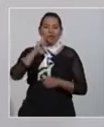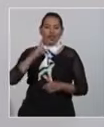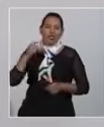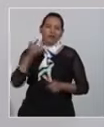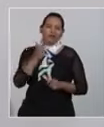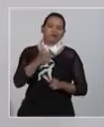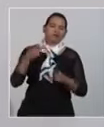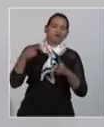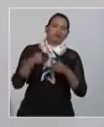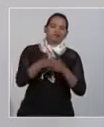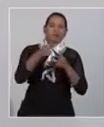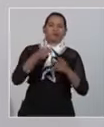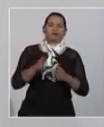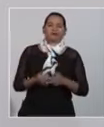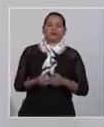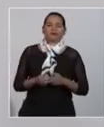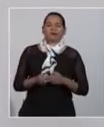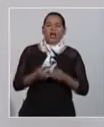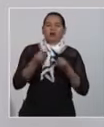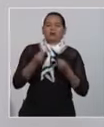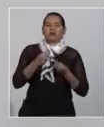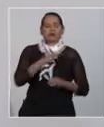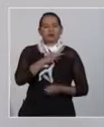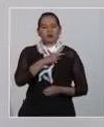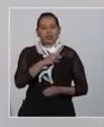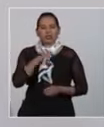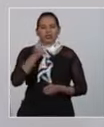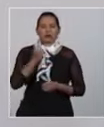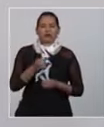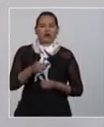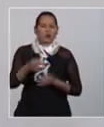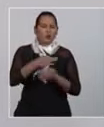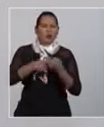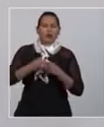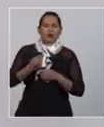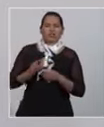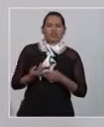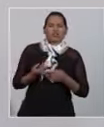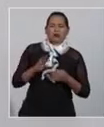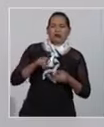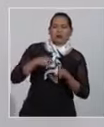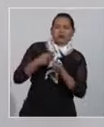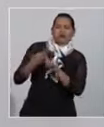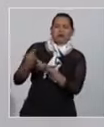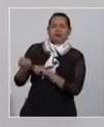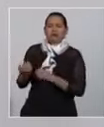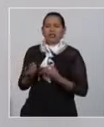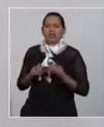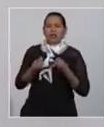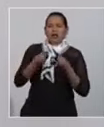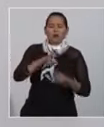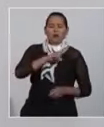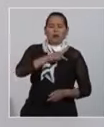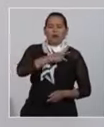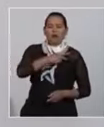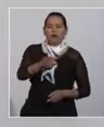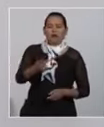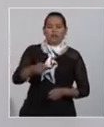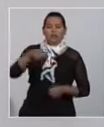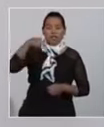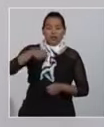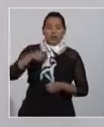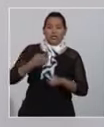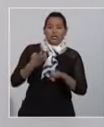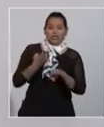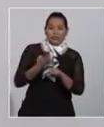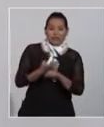miedo. Toda esta violencia está ligada a la pobreza. Somos el cuarto estado con más pobres de la nación. Sin embargo, el cambio